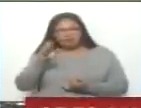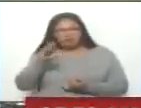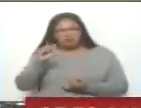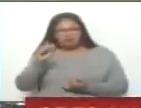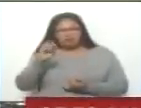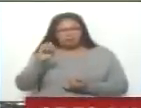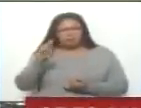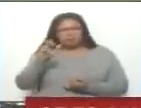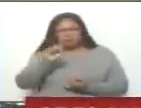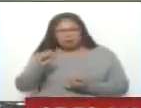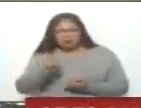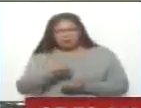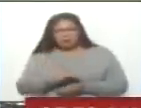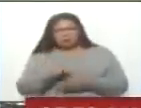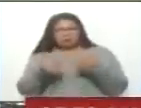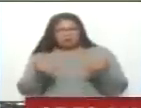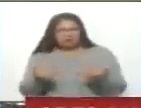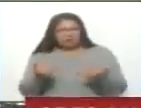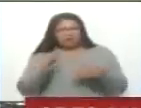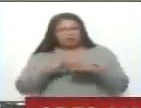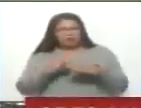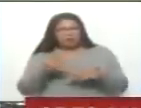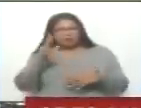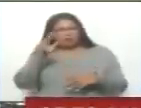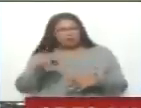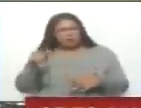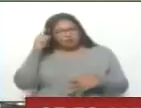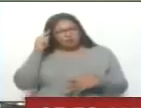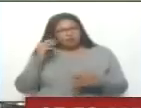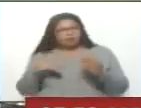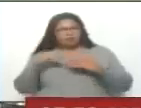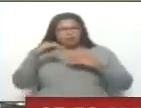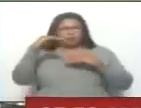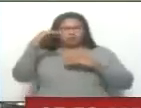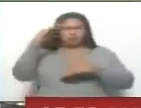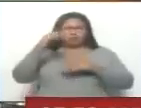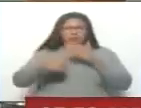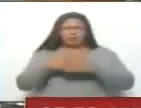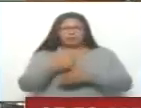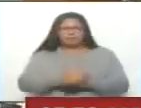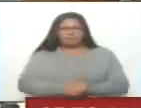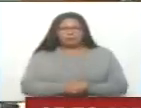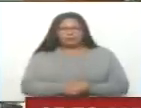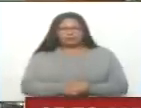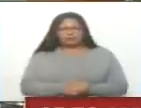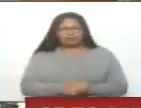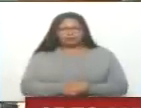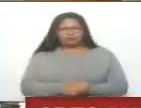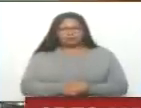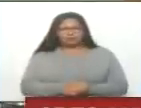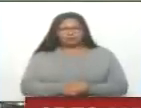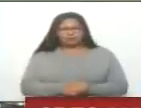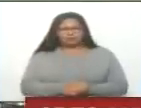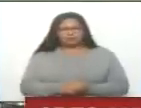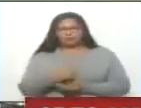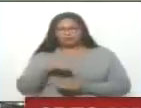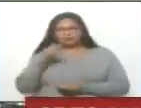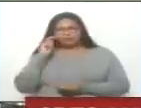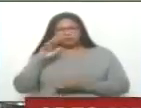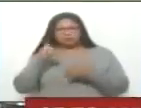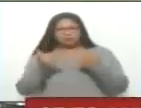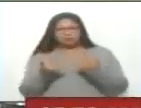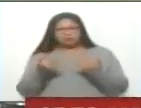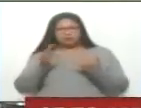también al botón. Claro. Porque es que todos los días suben los precios. Entonces, de manera especulativa.